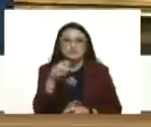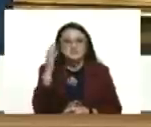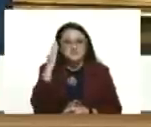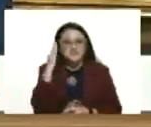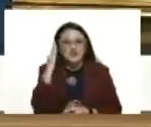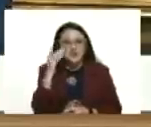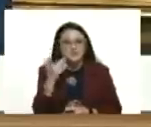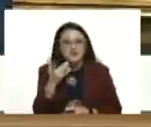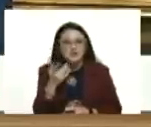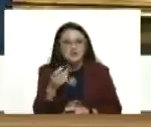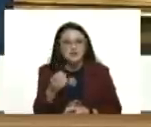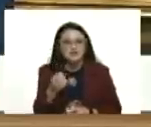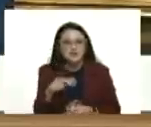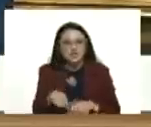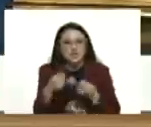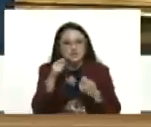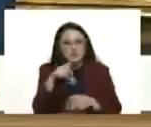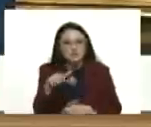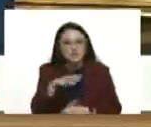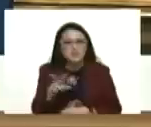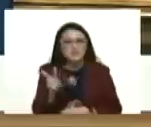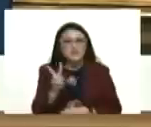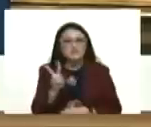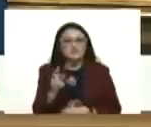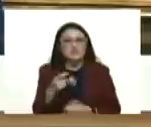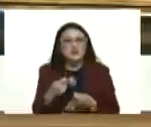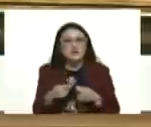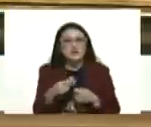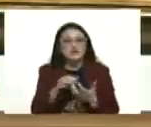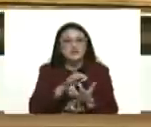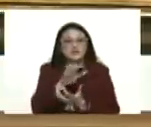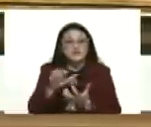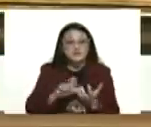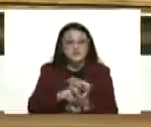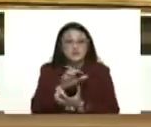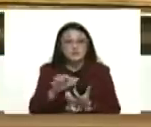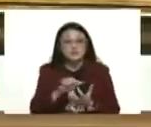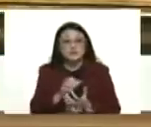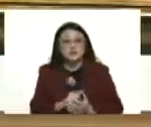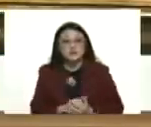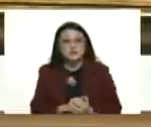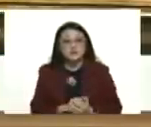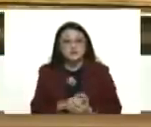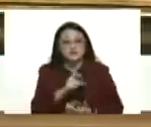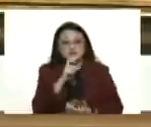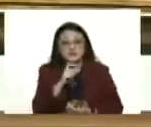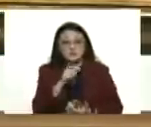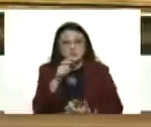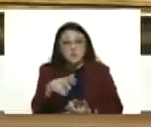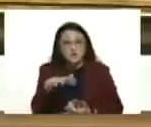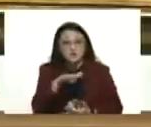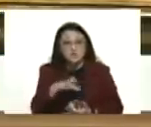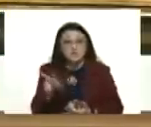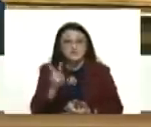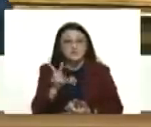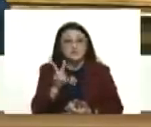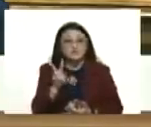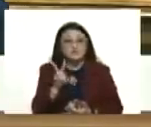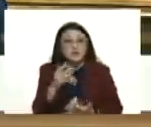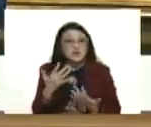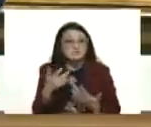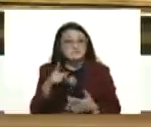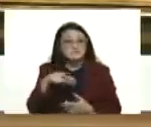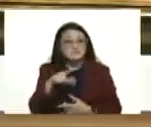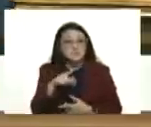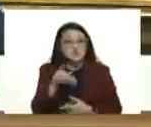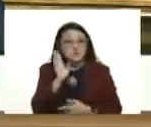sabiendo lo que eso le provocaba al pueblo de Venezuela, las dificultades adicionales al pueblo de Venezuela. Y aún así,